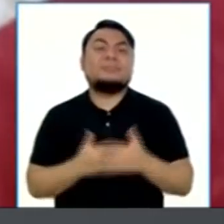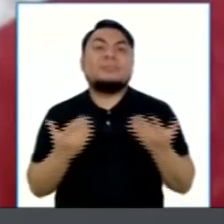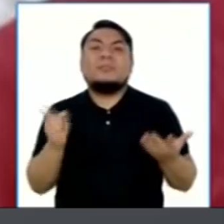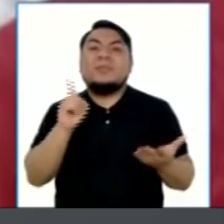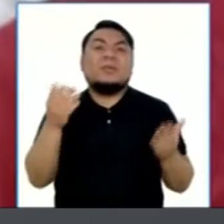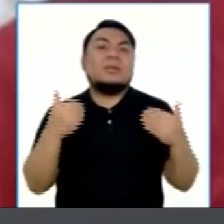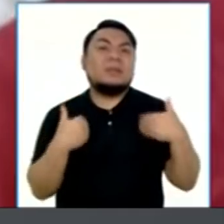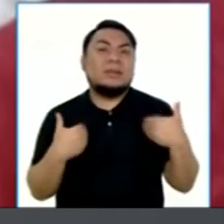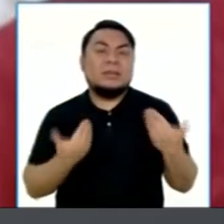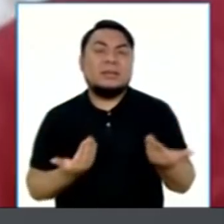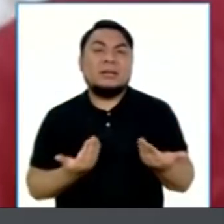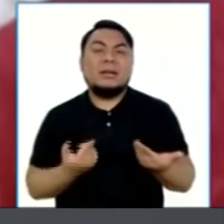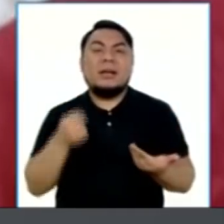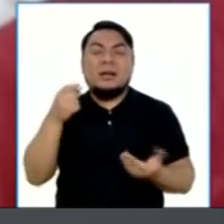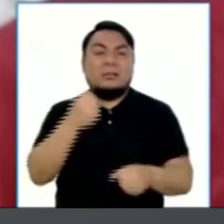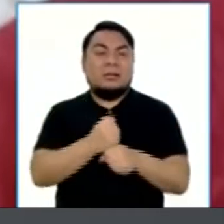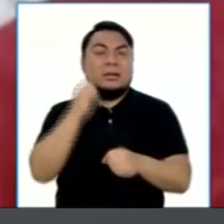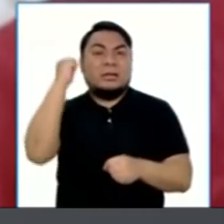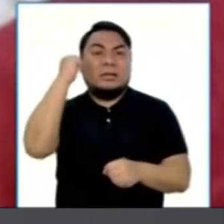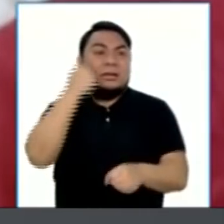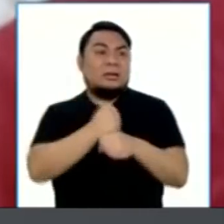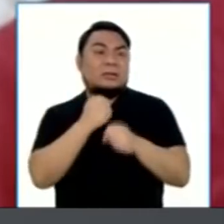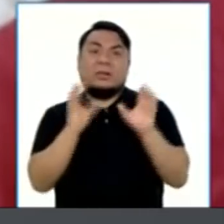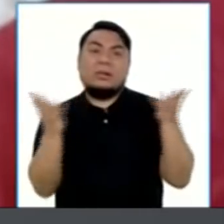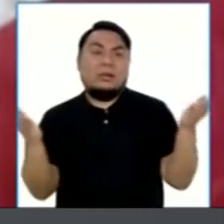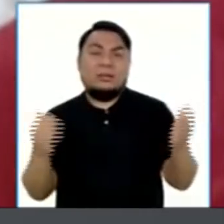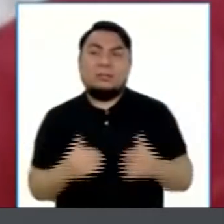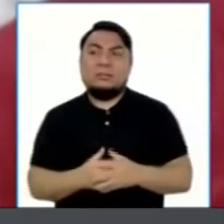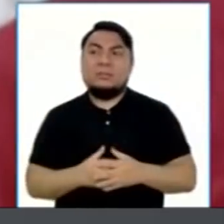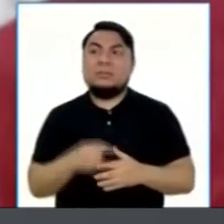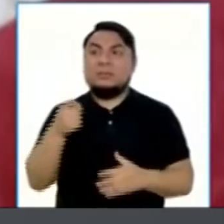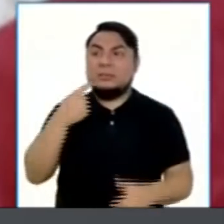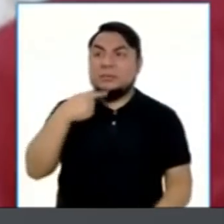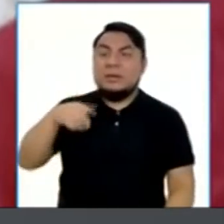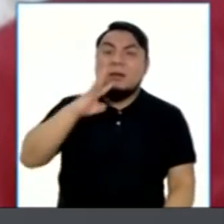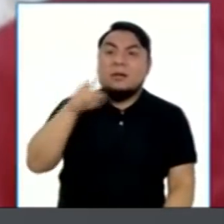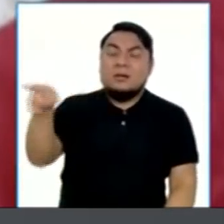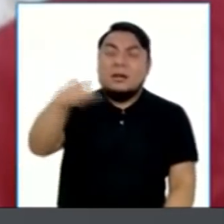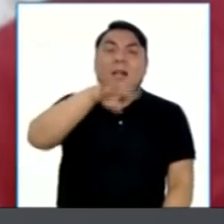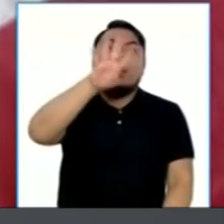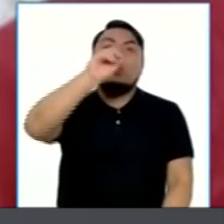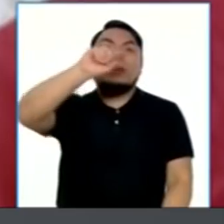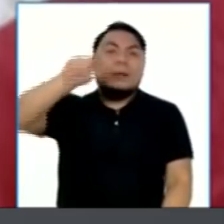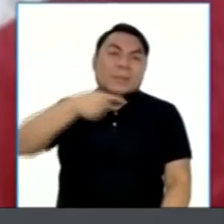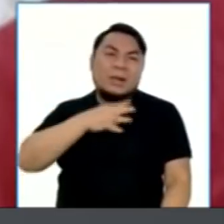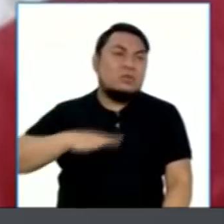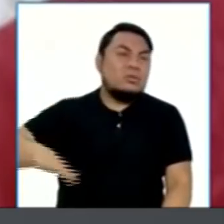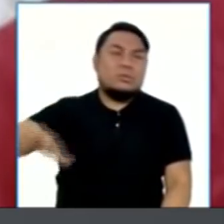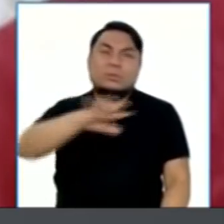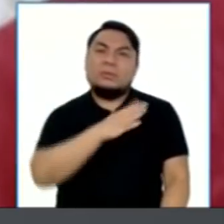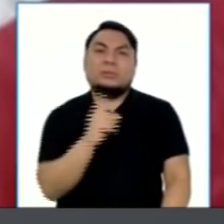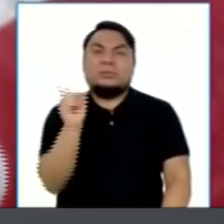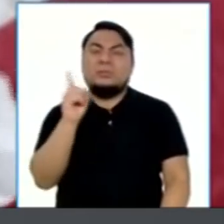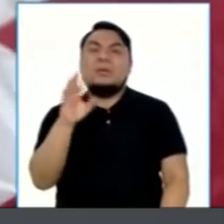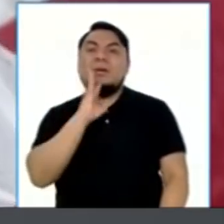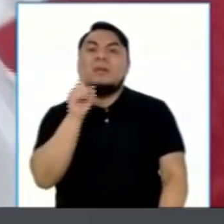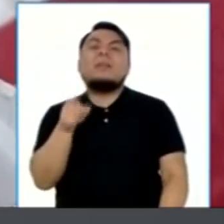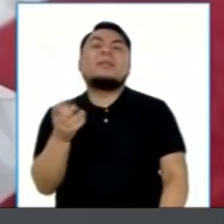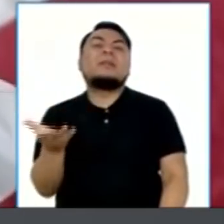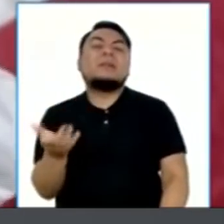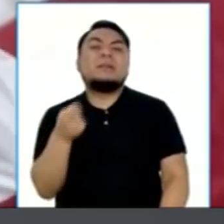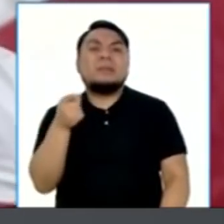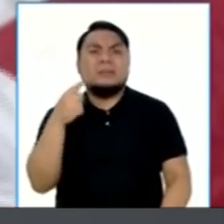no tienen derechos laborales. O sea, estamos hablando por los 40.000 que hay a nivel nacional, ¿no? O sea, no estamos hablando de este